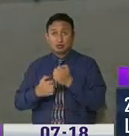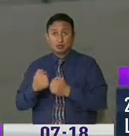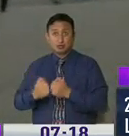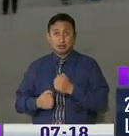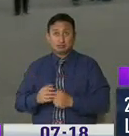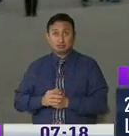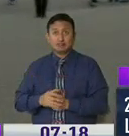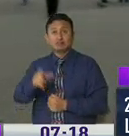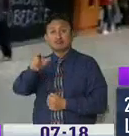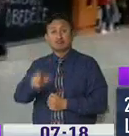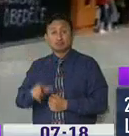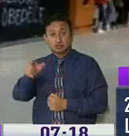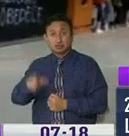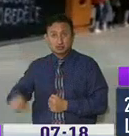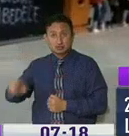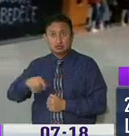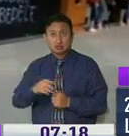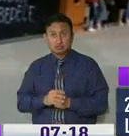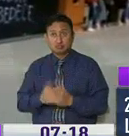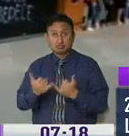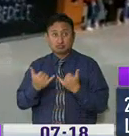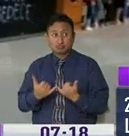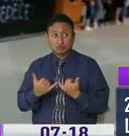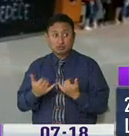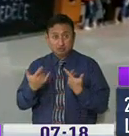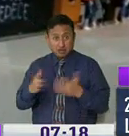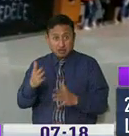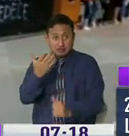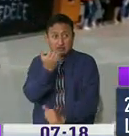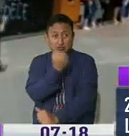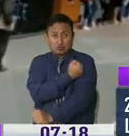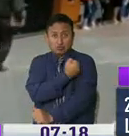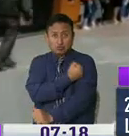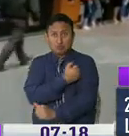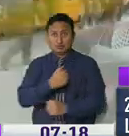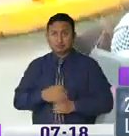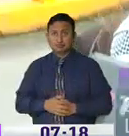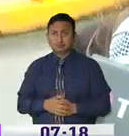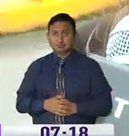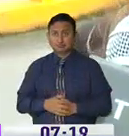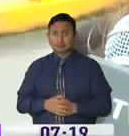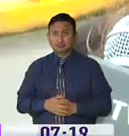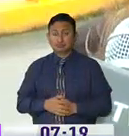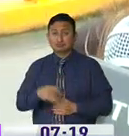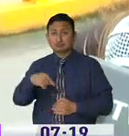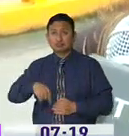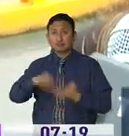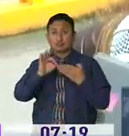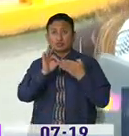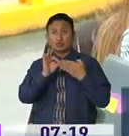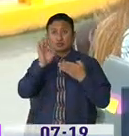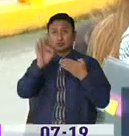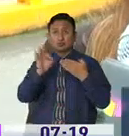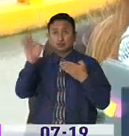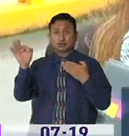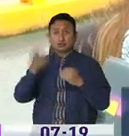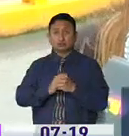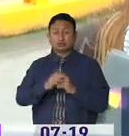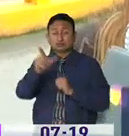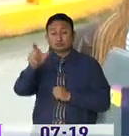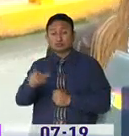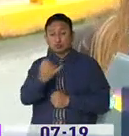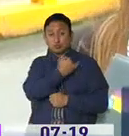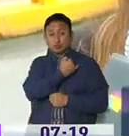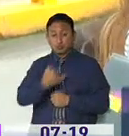de frontera estaría ya inmunizada en un alto porcentaje. Las estadísticas para el sector ipialeño superan el 70,